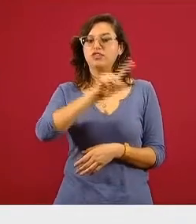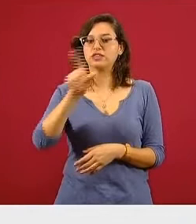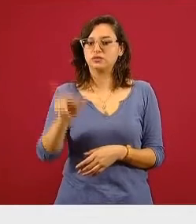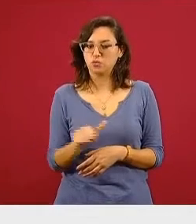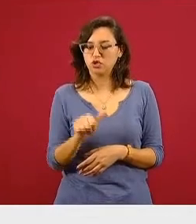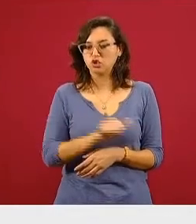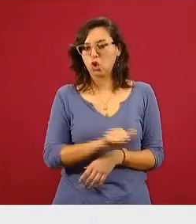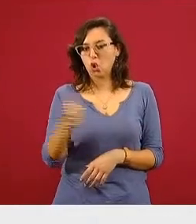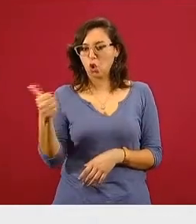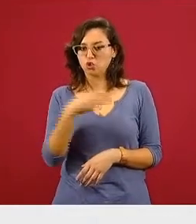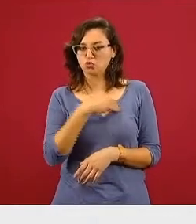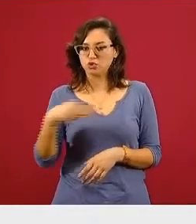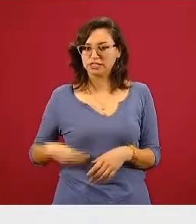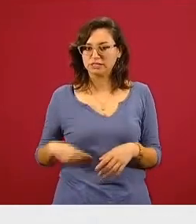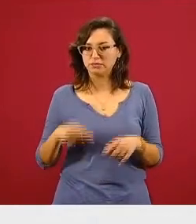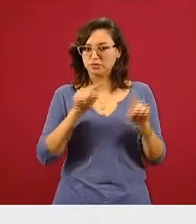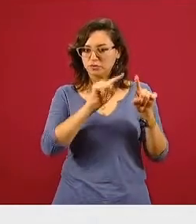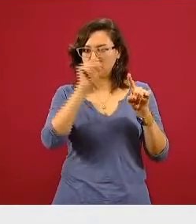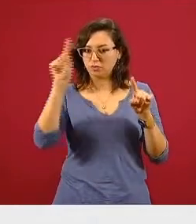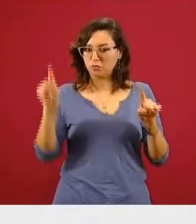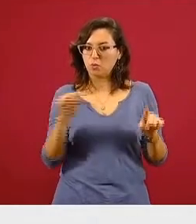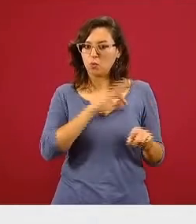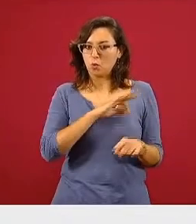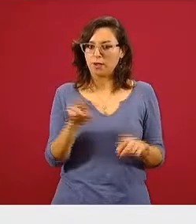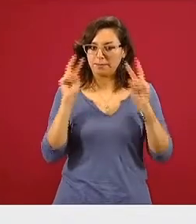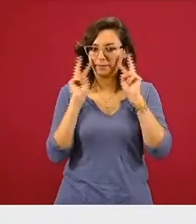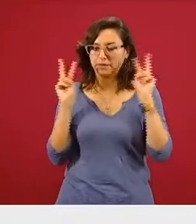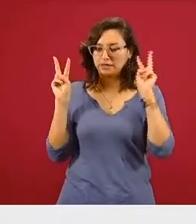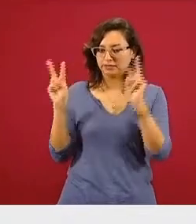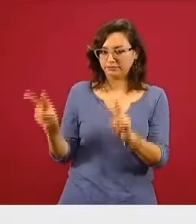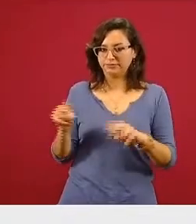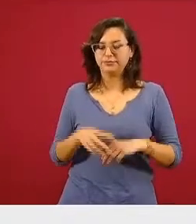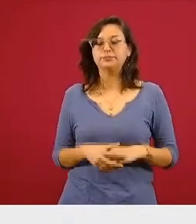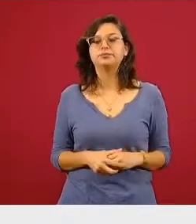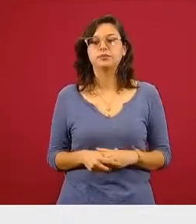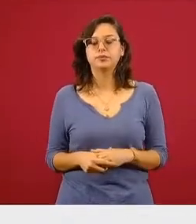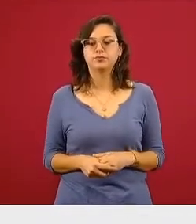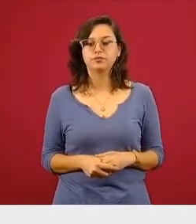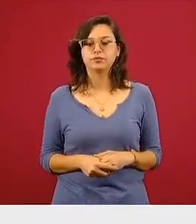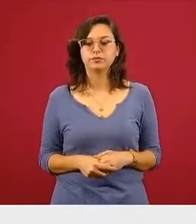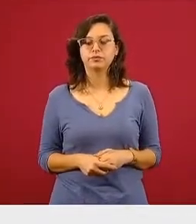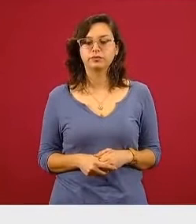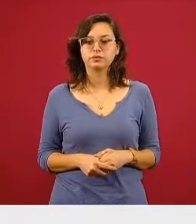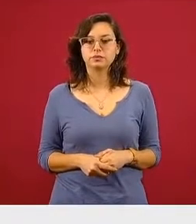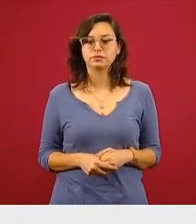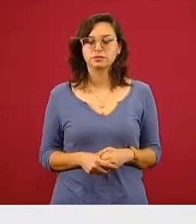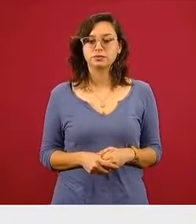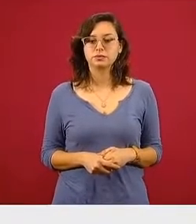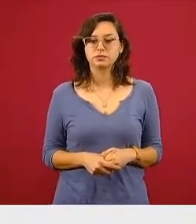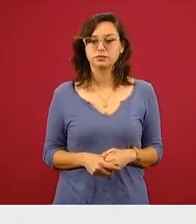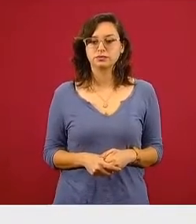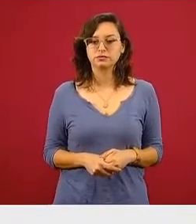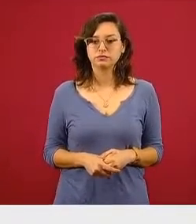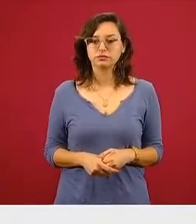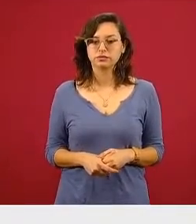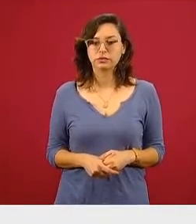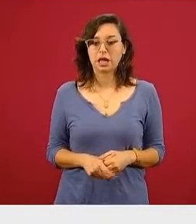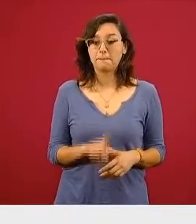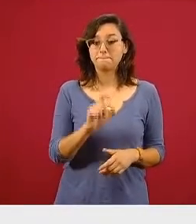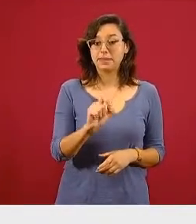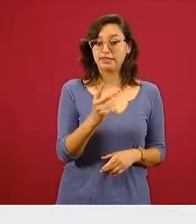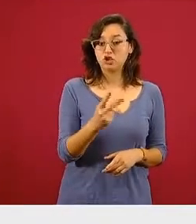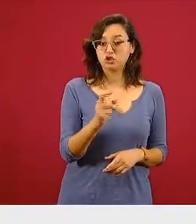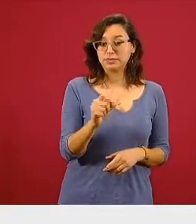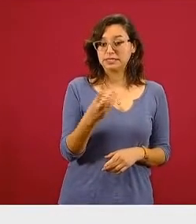algunos municipios un poco más distantes. Aquí en la 22 ya tenemos transmisión importante, recordando que en la 22-23 es cuando empieza la aceleración y